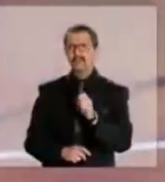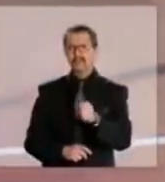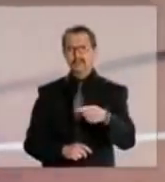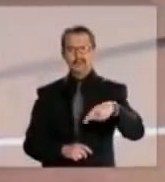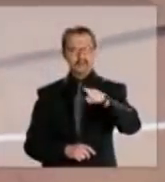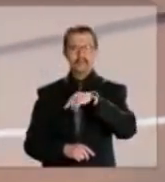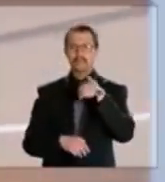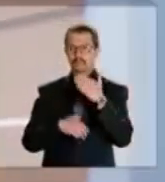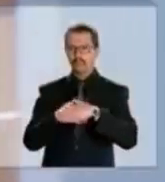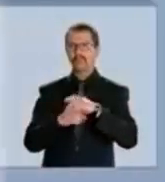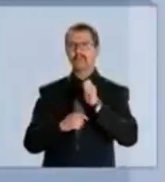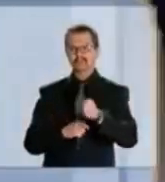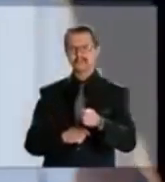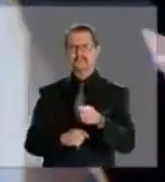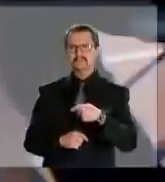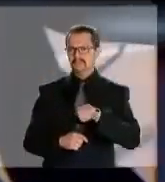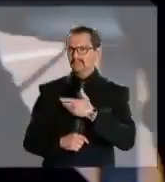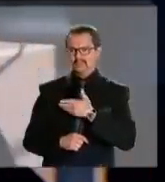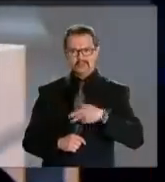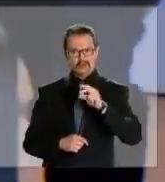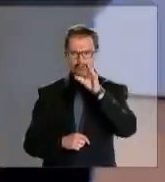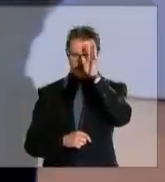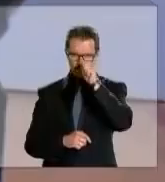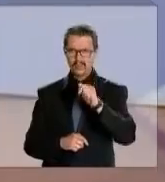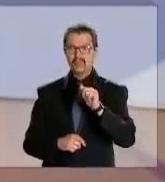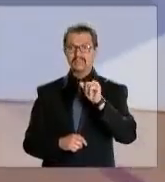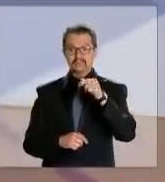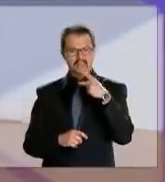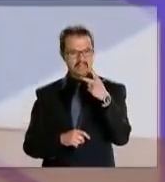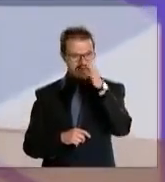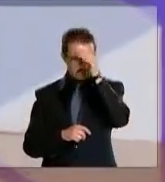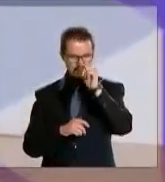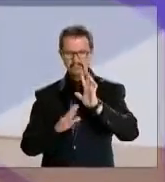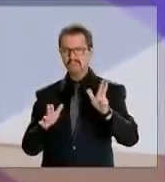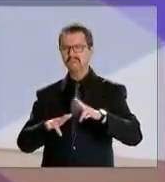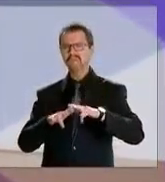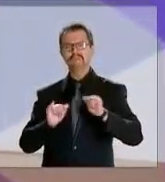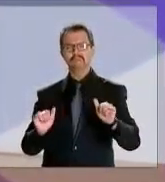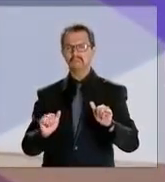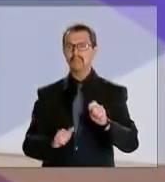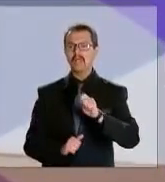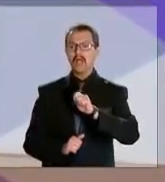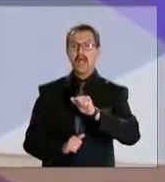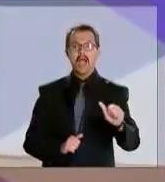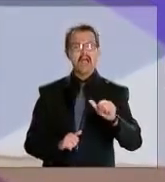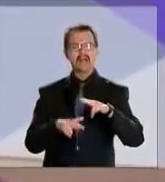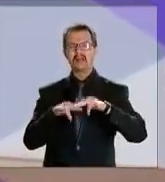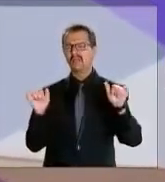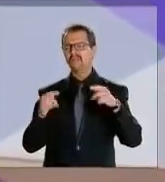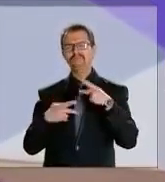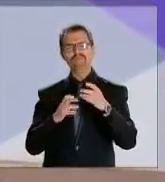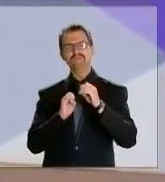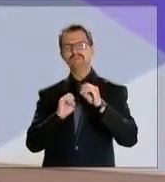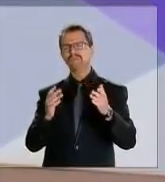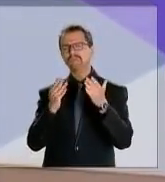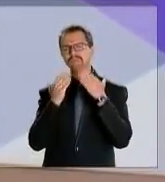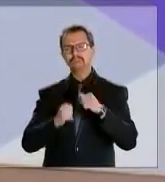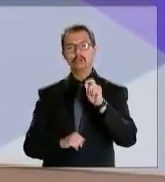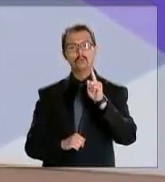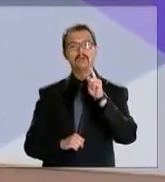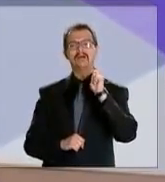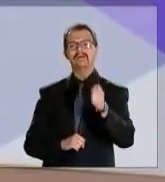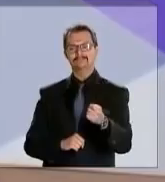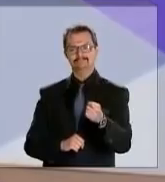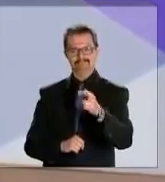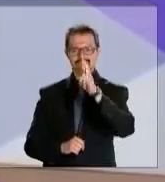tipo en ningún tema que no esté basado en el respeto no voy a permitir bajo ninguna circunstancia